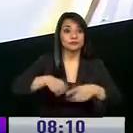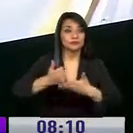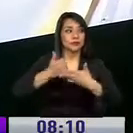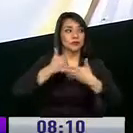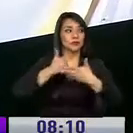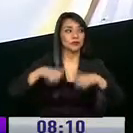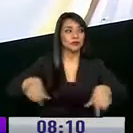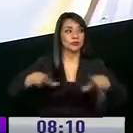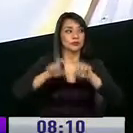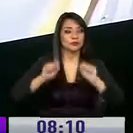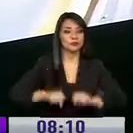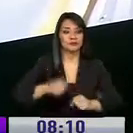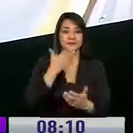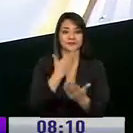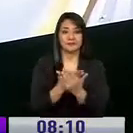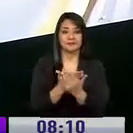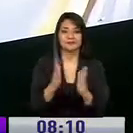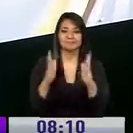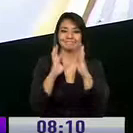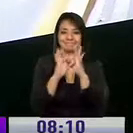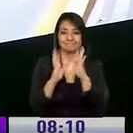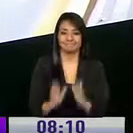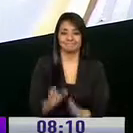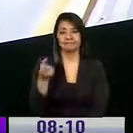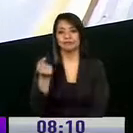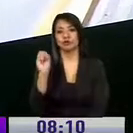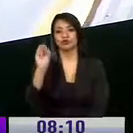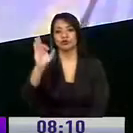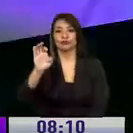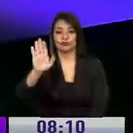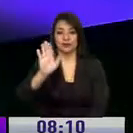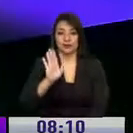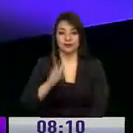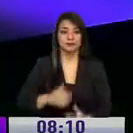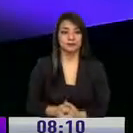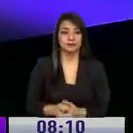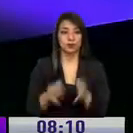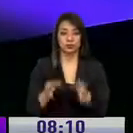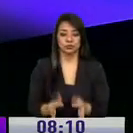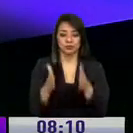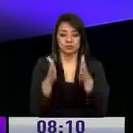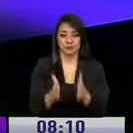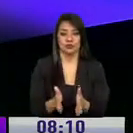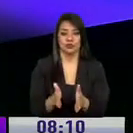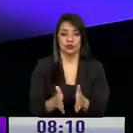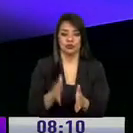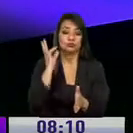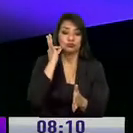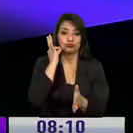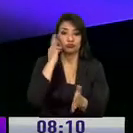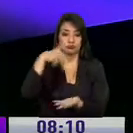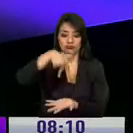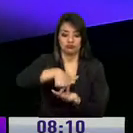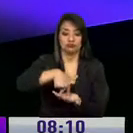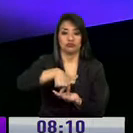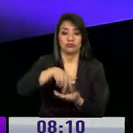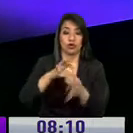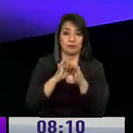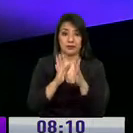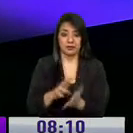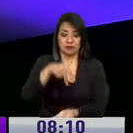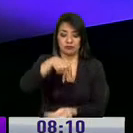en ese sector. Gracias a Sofía Intimilla, ahí están justamente en el medio, o sea, ella está en